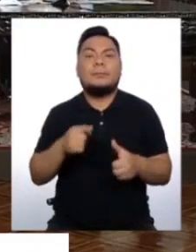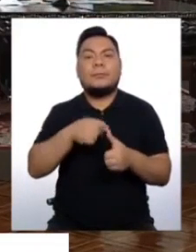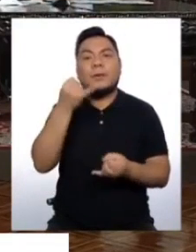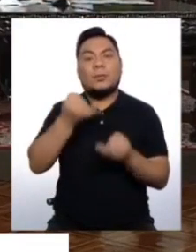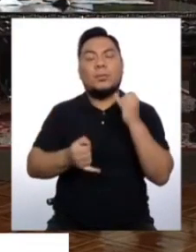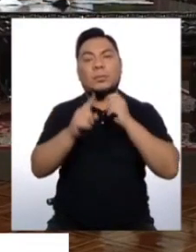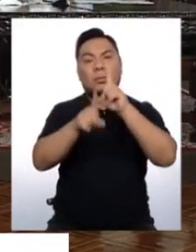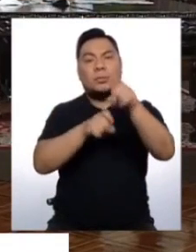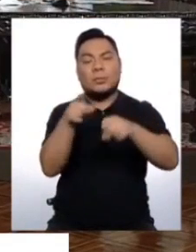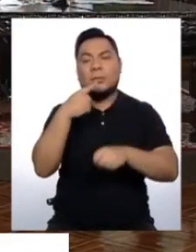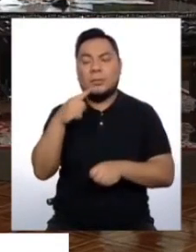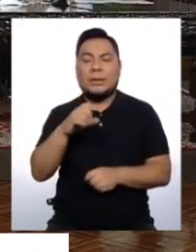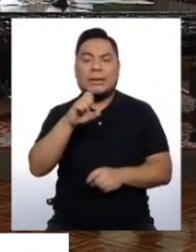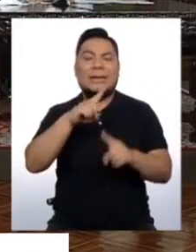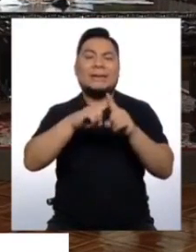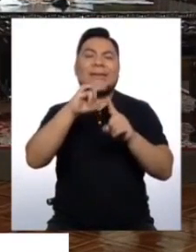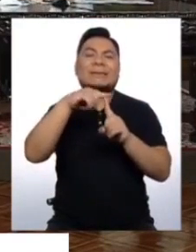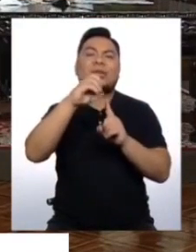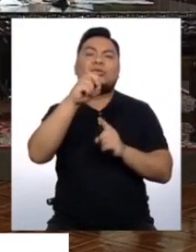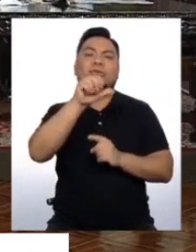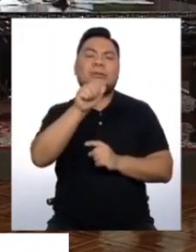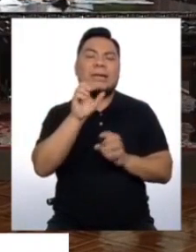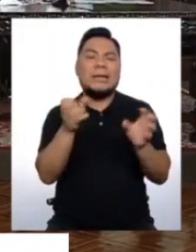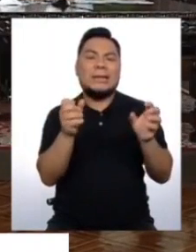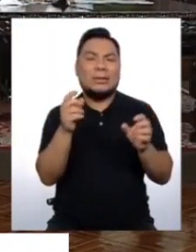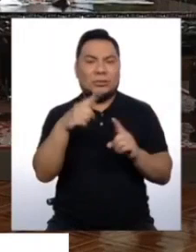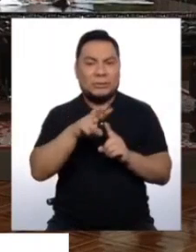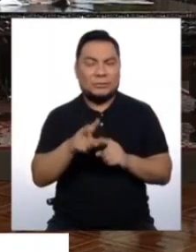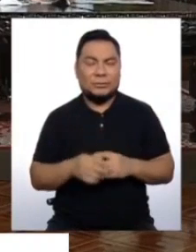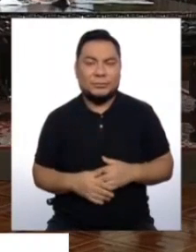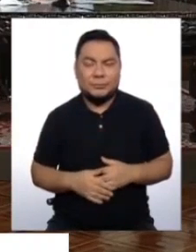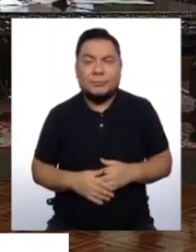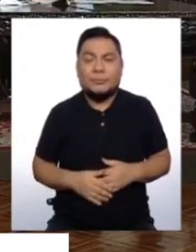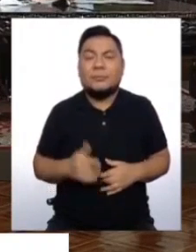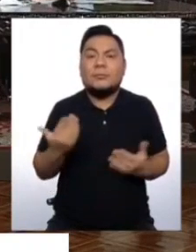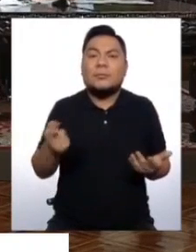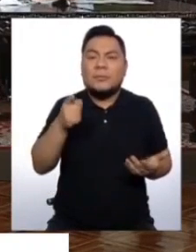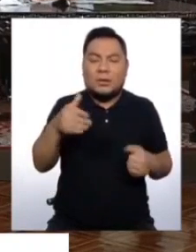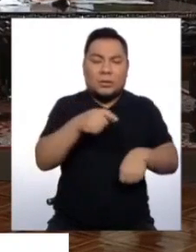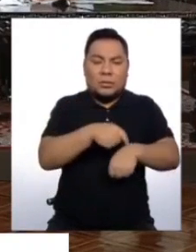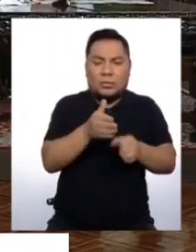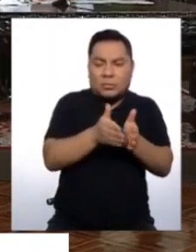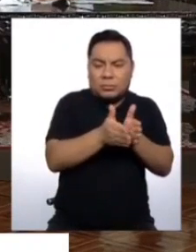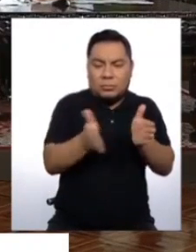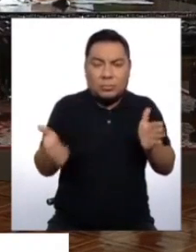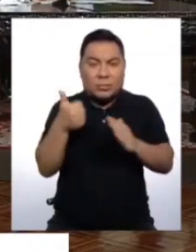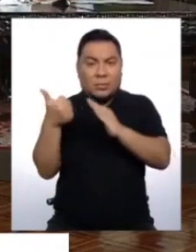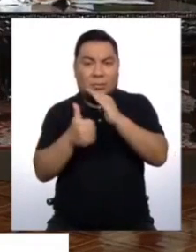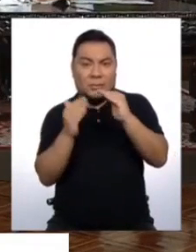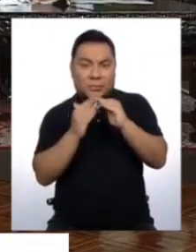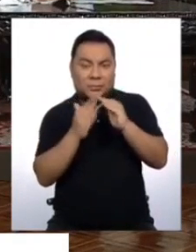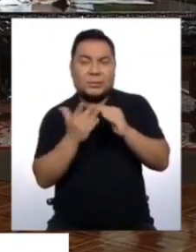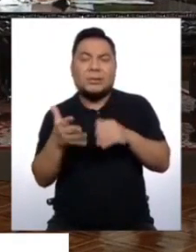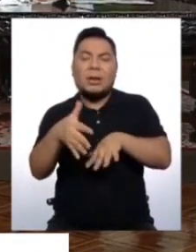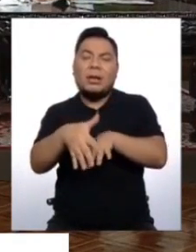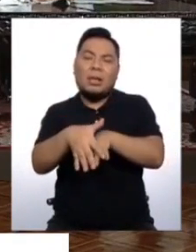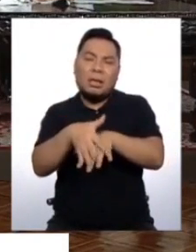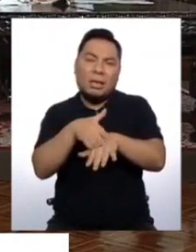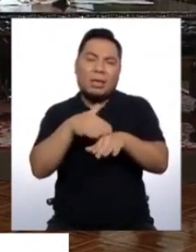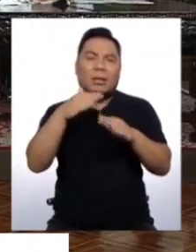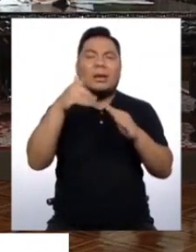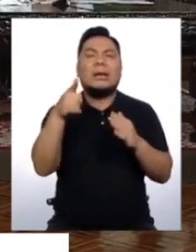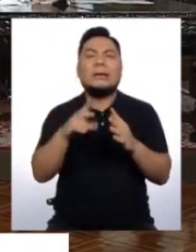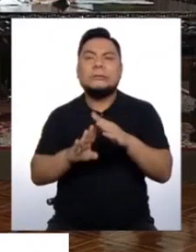Última pregunta de Exitosa Radio y Televisión. Con la extensión de la cuarentena y el avance lento de la